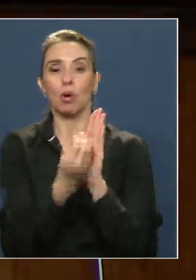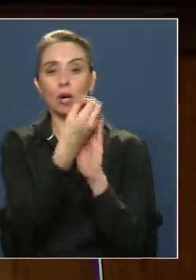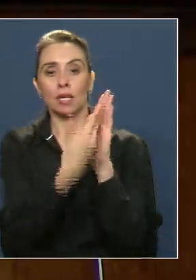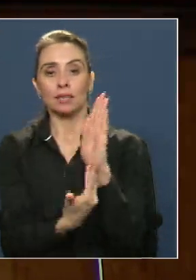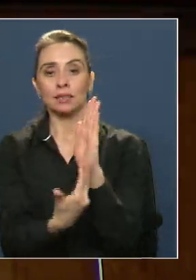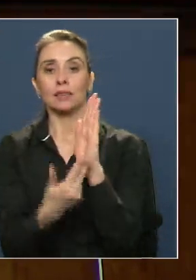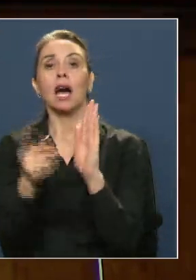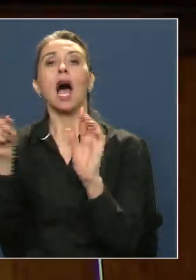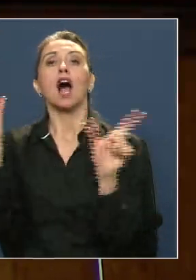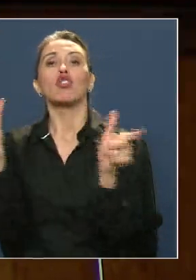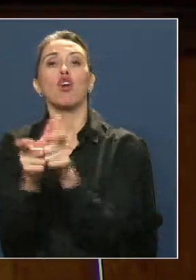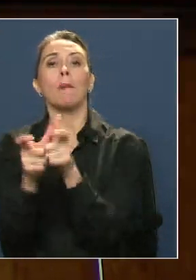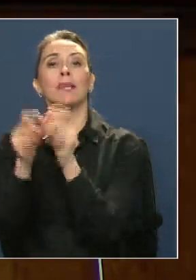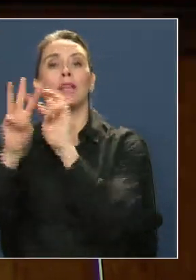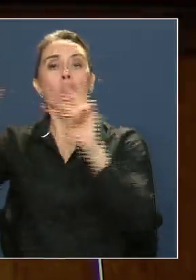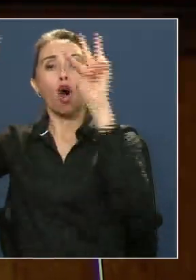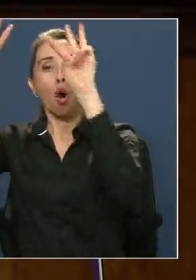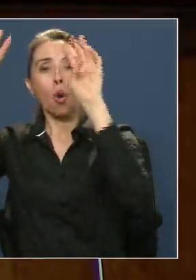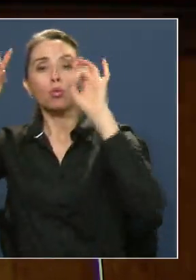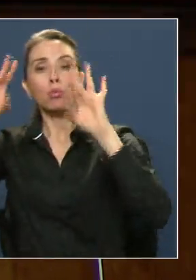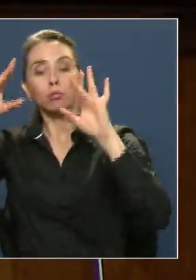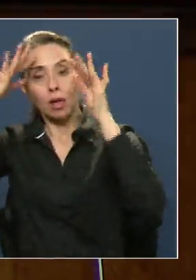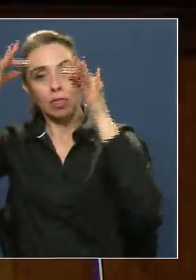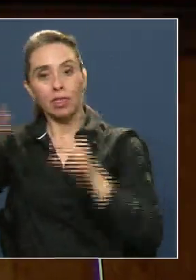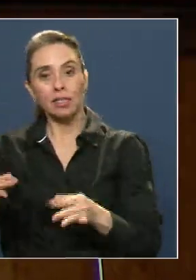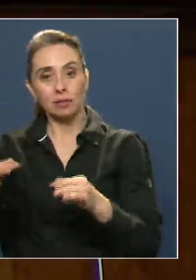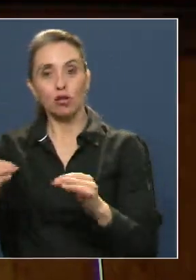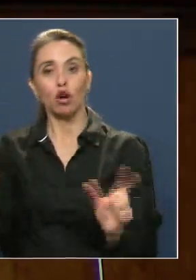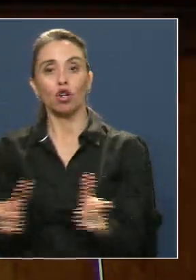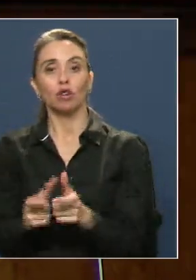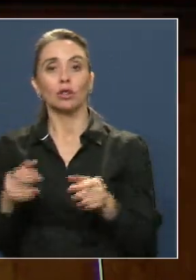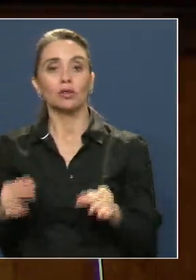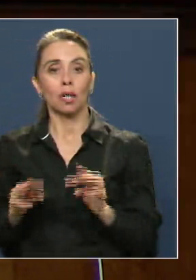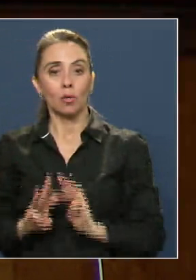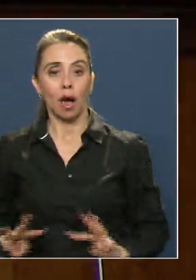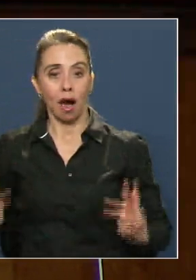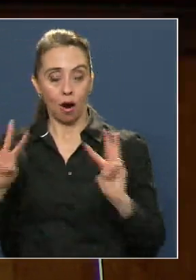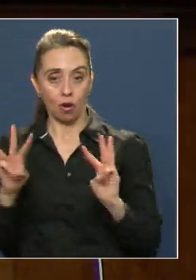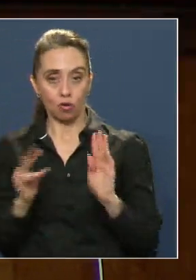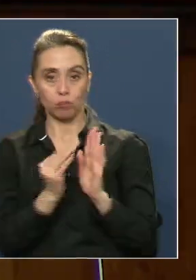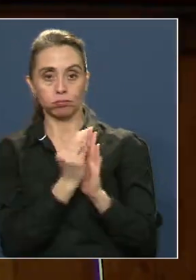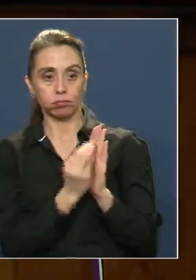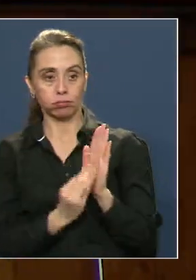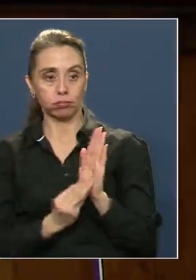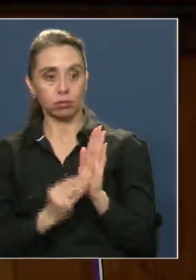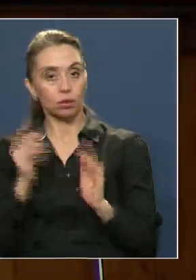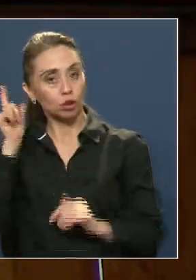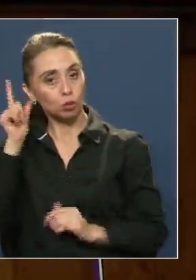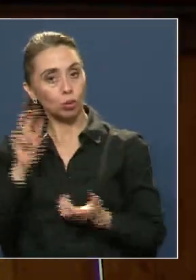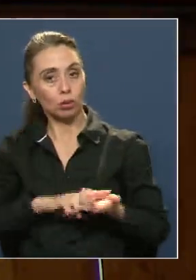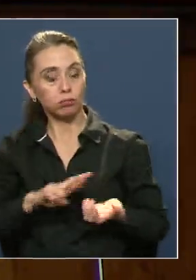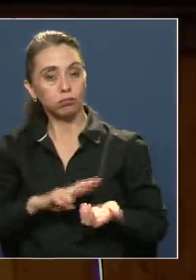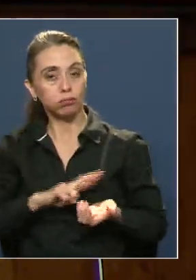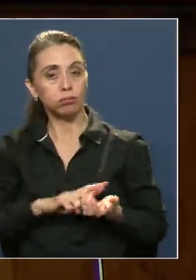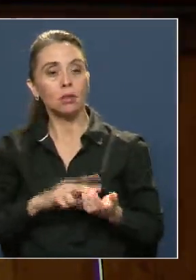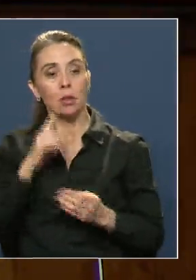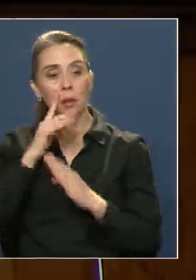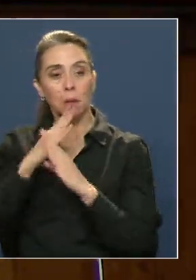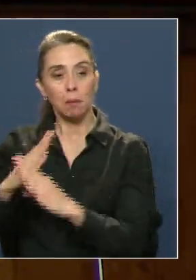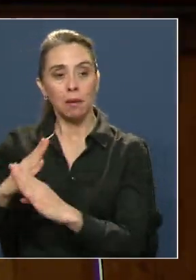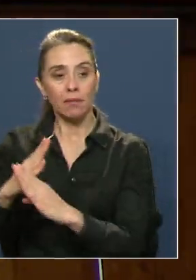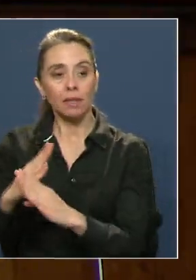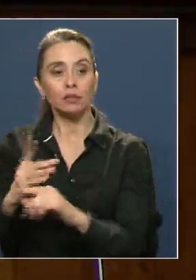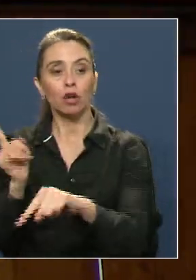comités establecidos por las resoluciones del Consejo de Seguridad de las Naciones Unidas para la prevención y combate